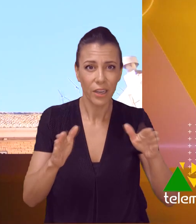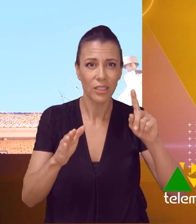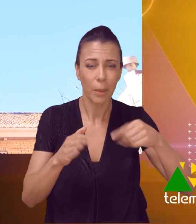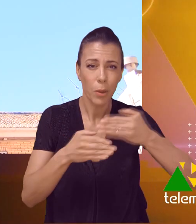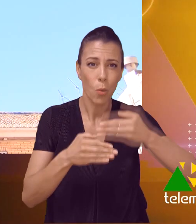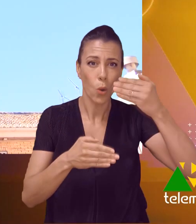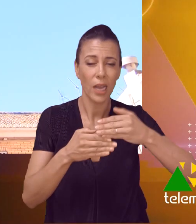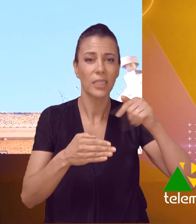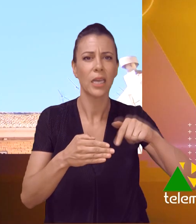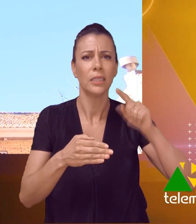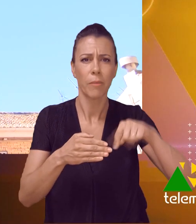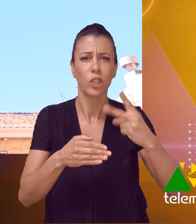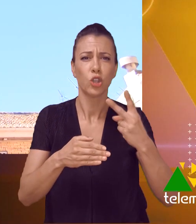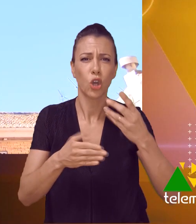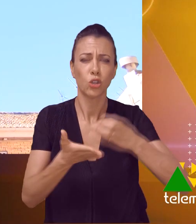ahí habría dos torres,